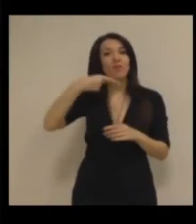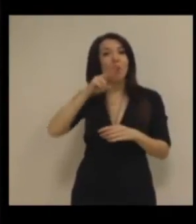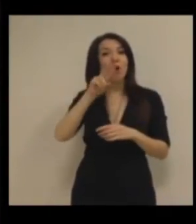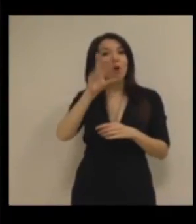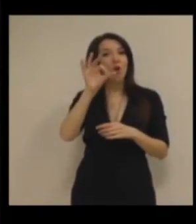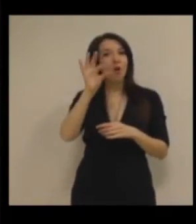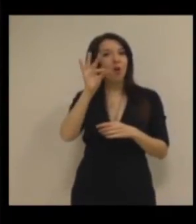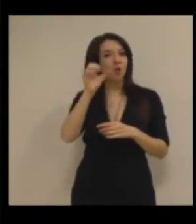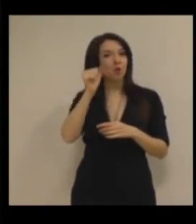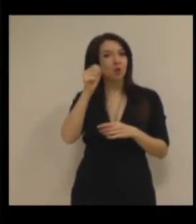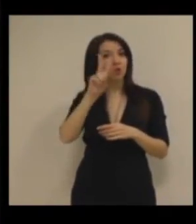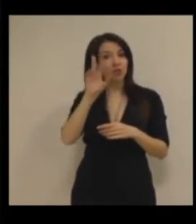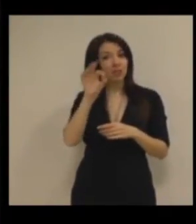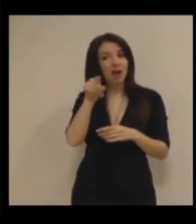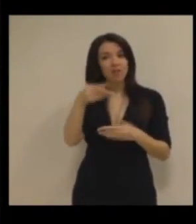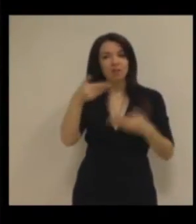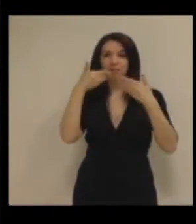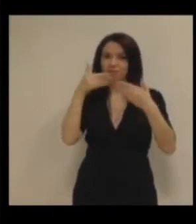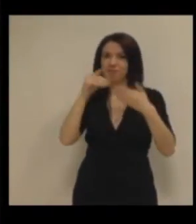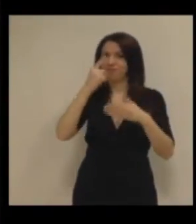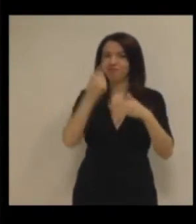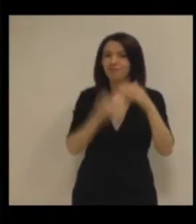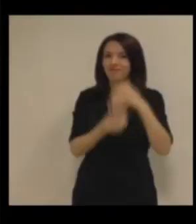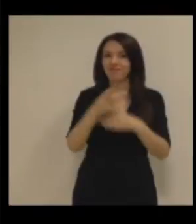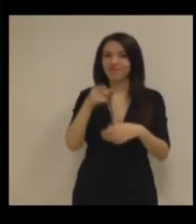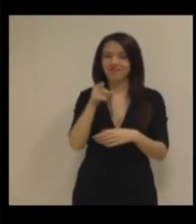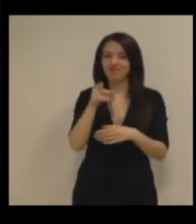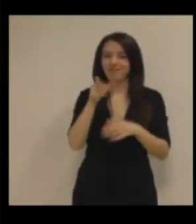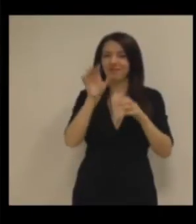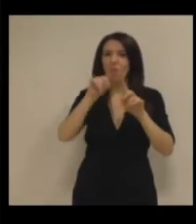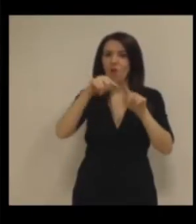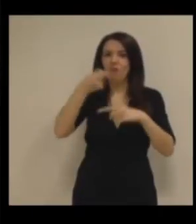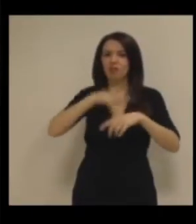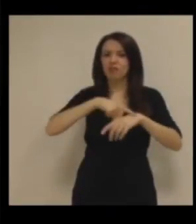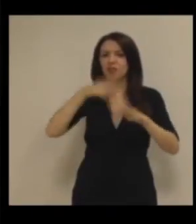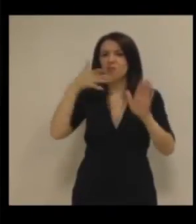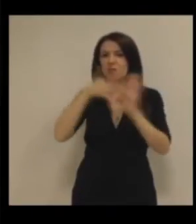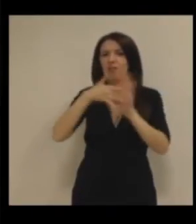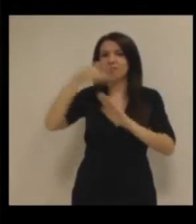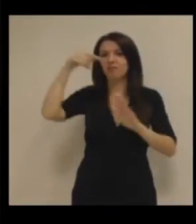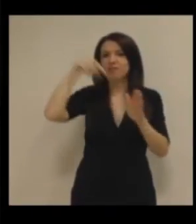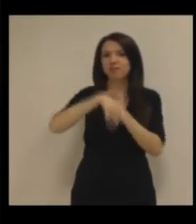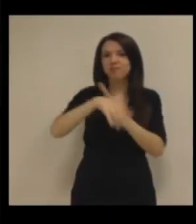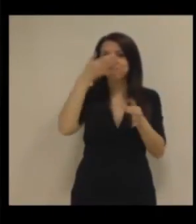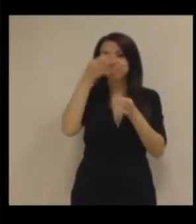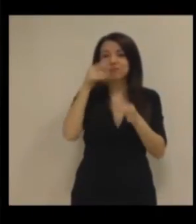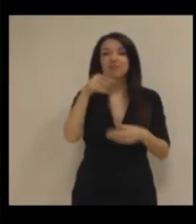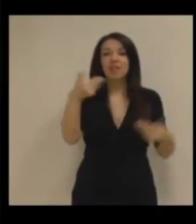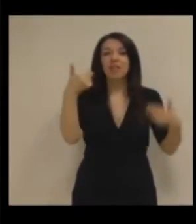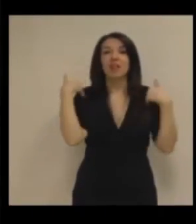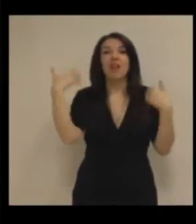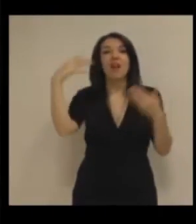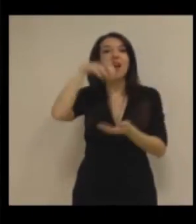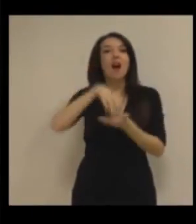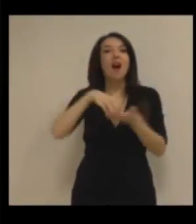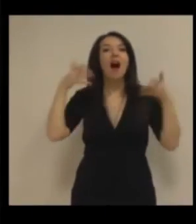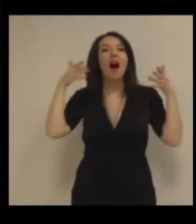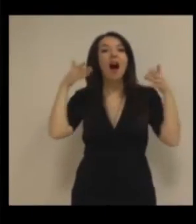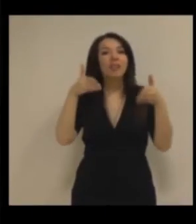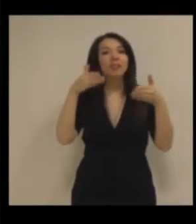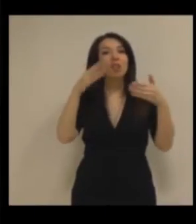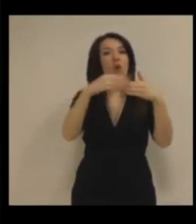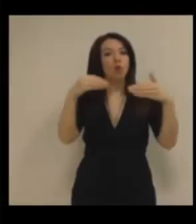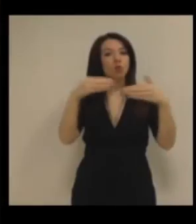las almas mater de este proyecto, que vas a tener tiempo de explicarnos en profundidad, responsable del Centro de Atención